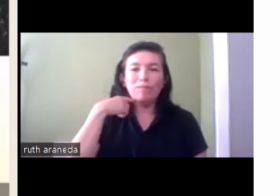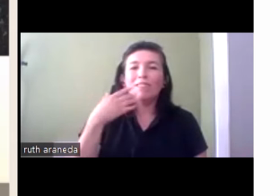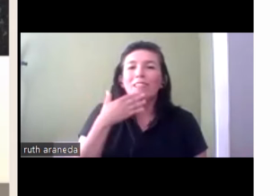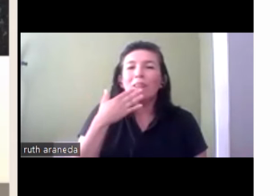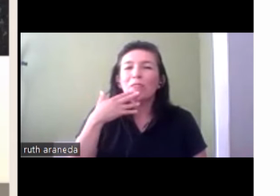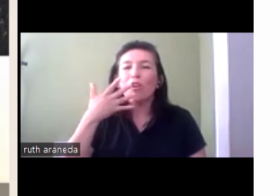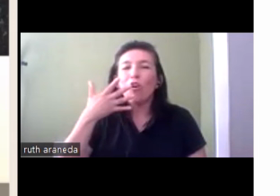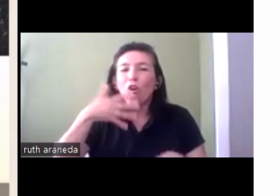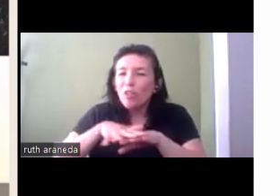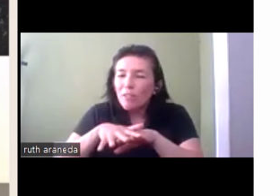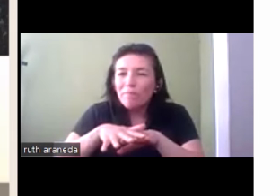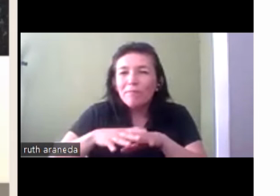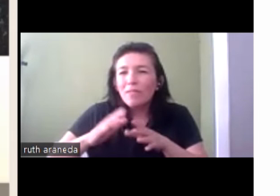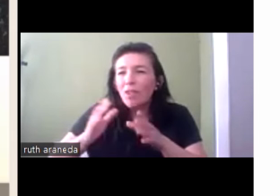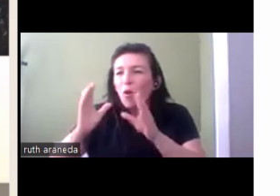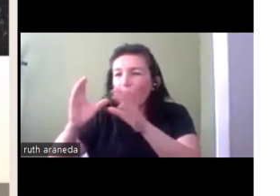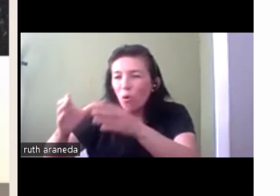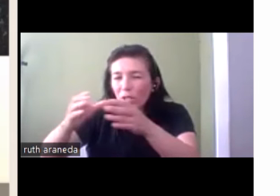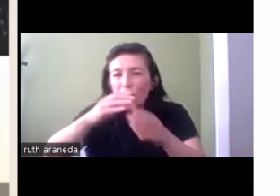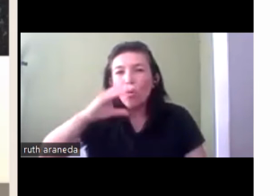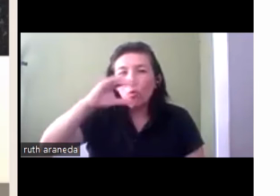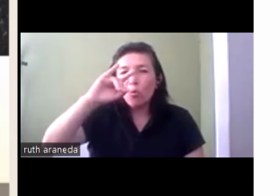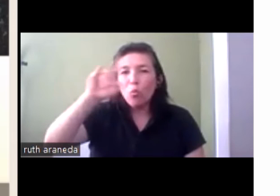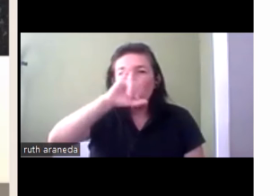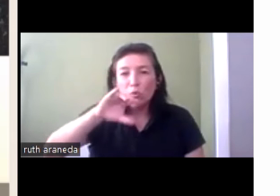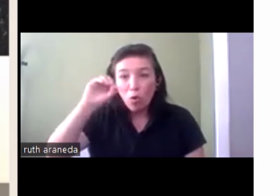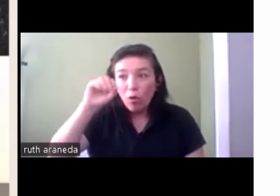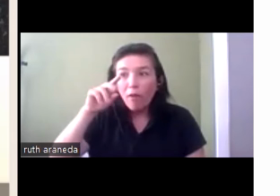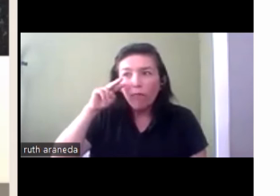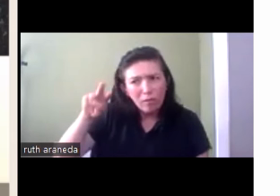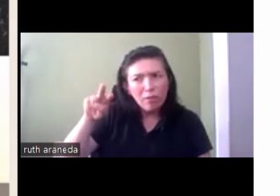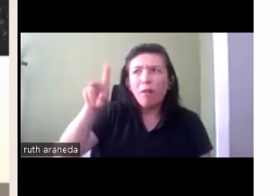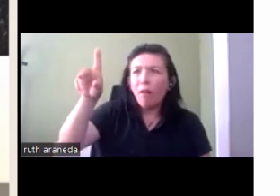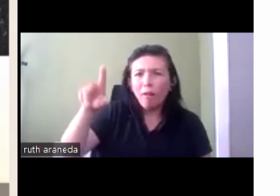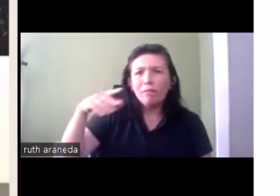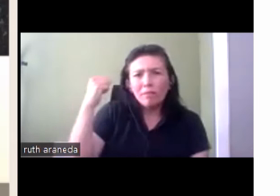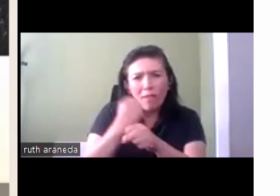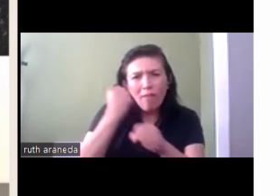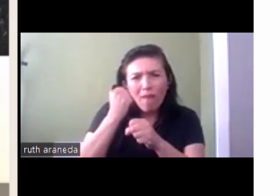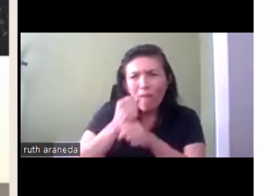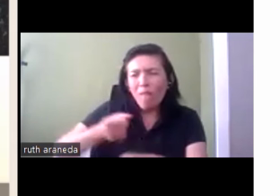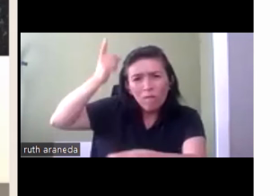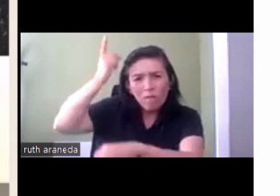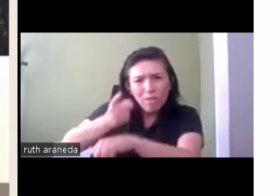mecanismos de organización propios del Cusco, como son la MITA, o sistema de trabajo obligatorio, ¿ya?